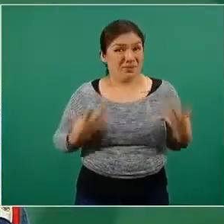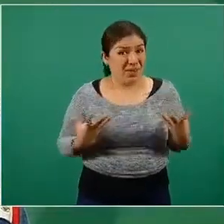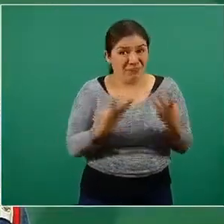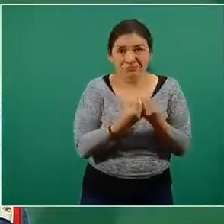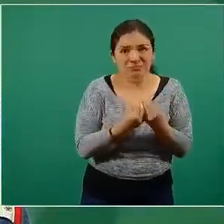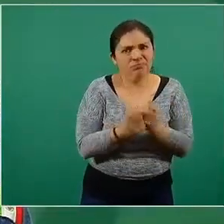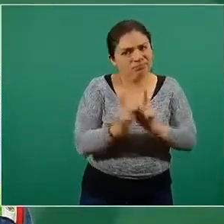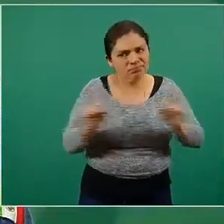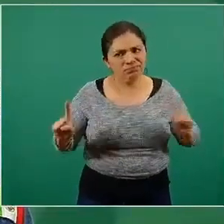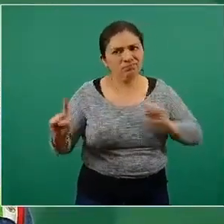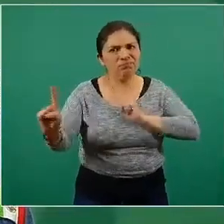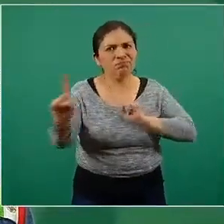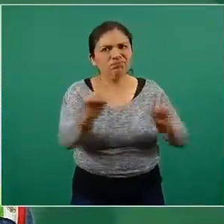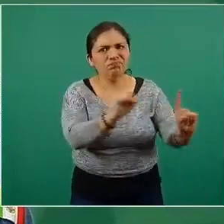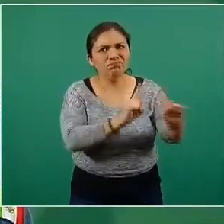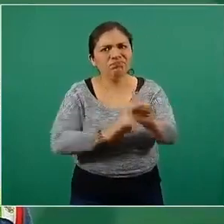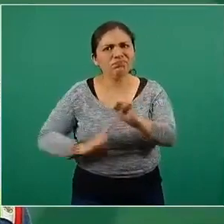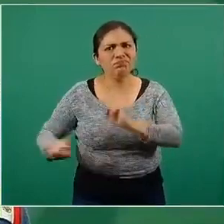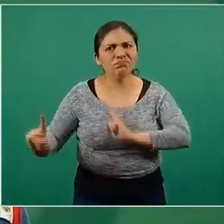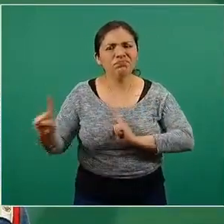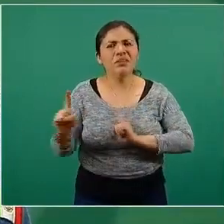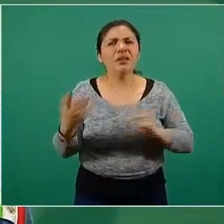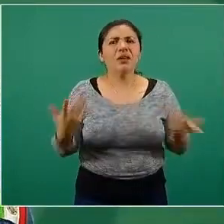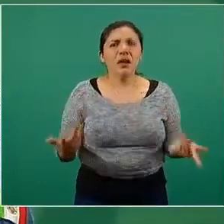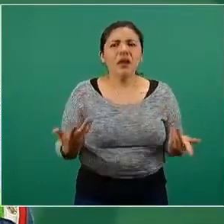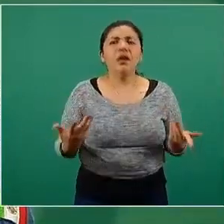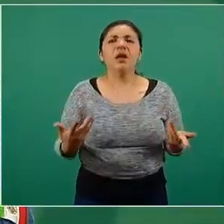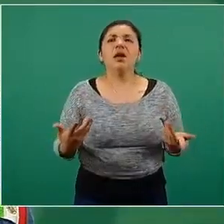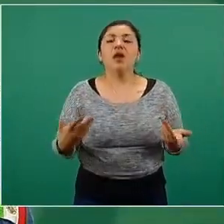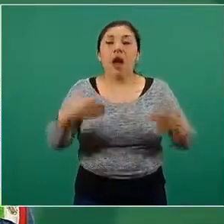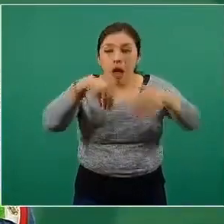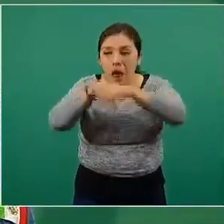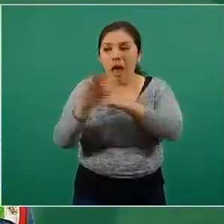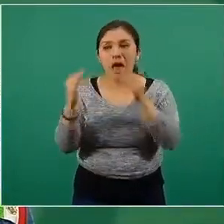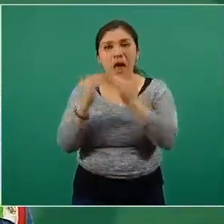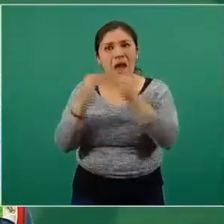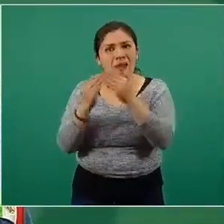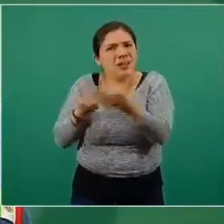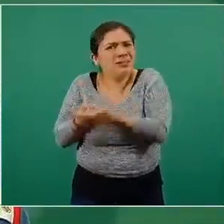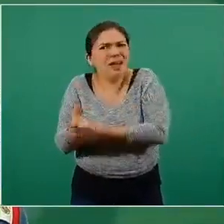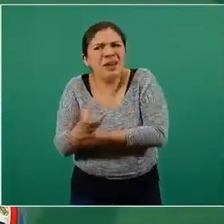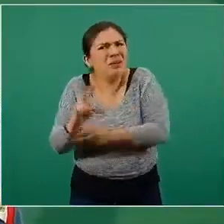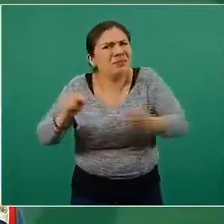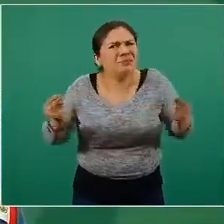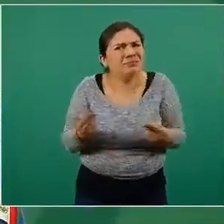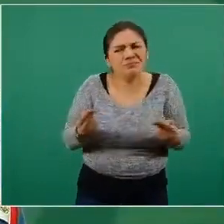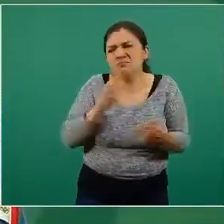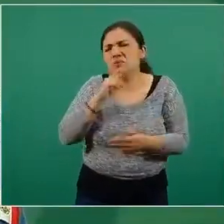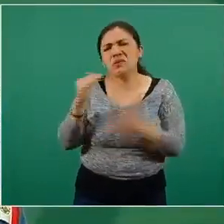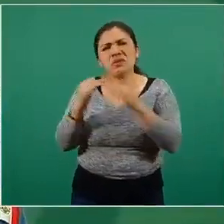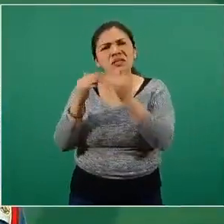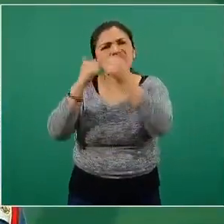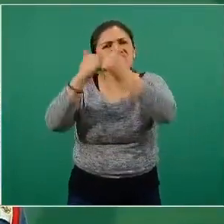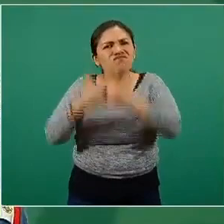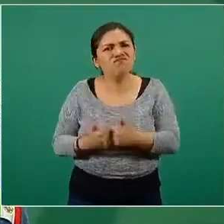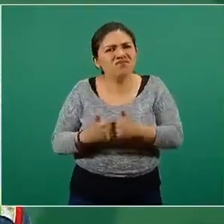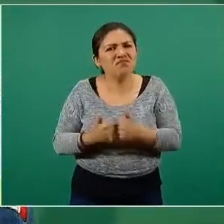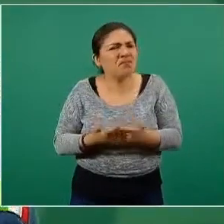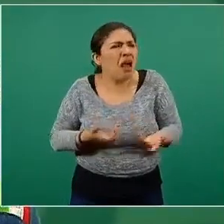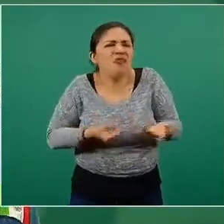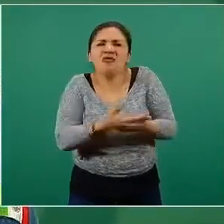distanciamiento social, el mantenernos dentro de casa si no tenemos otras actividades que salir a